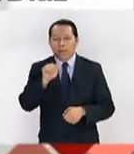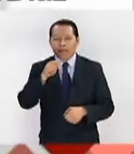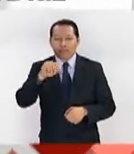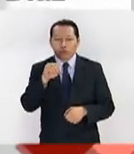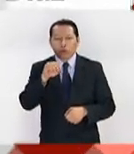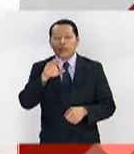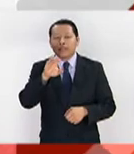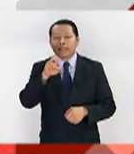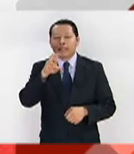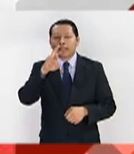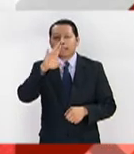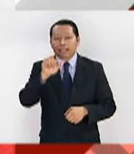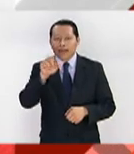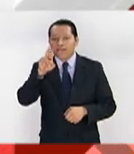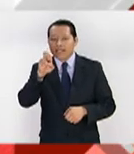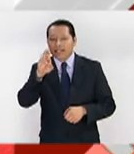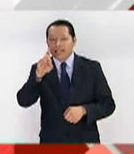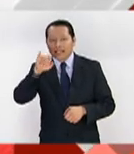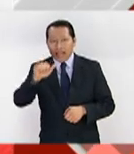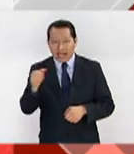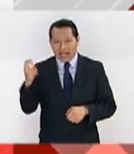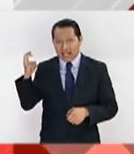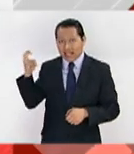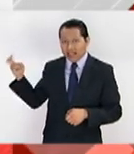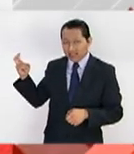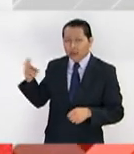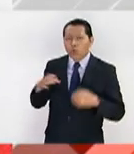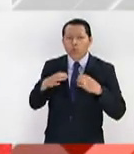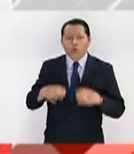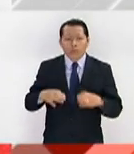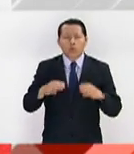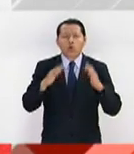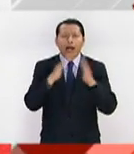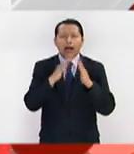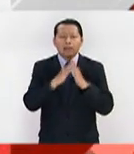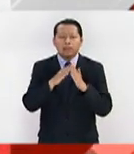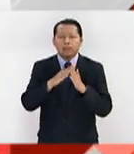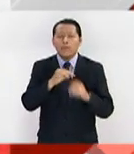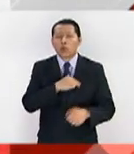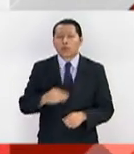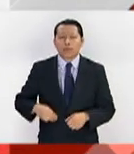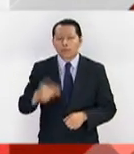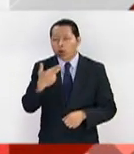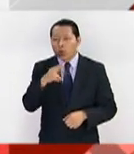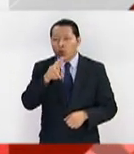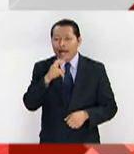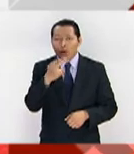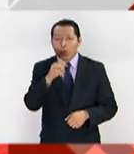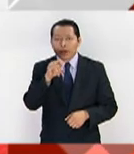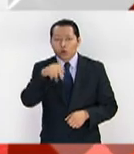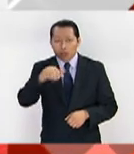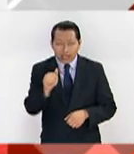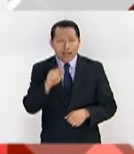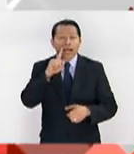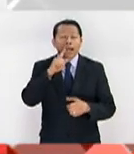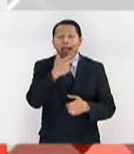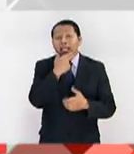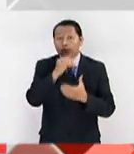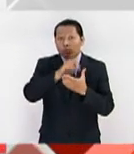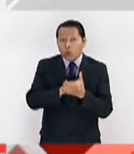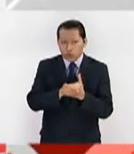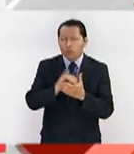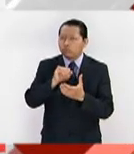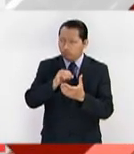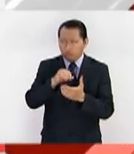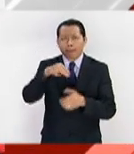Cecilia Viridiana. El cuerpo de la víctima fue hallado en un domicilio del municipio de Huehuetoca. Su esposo se puso a disposición